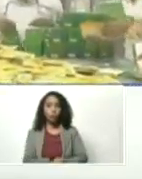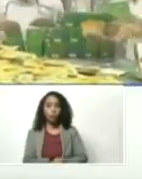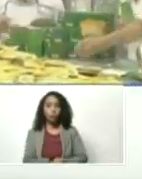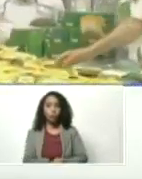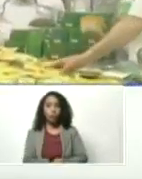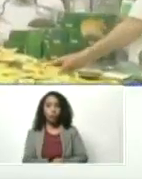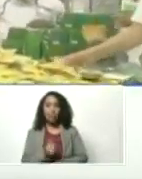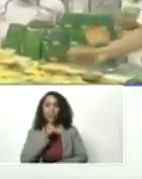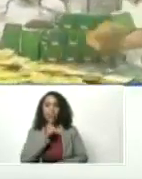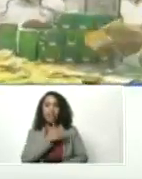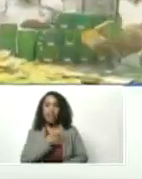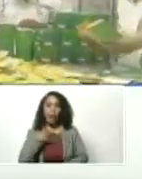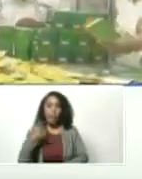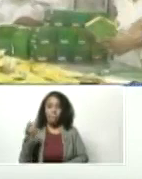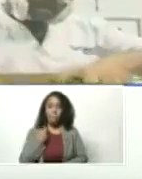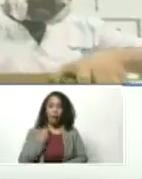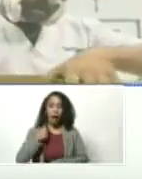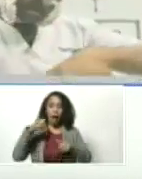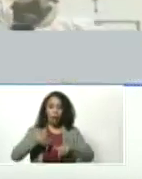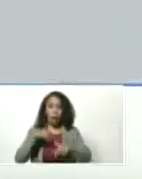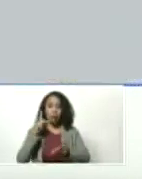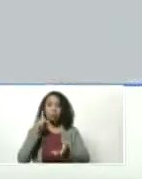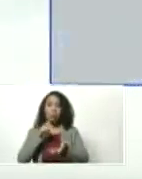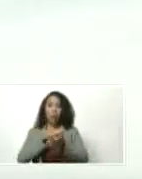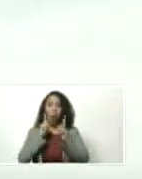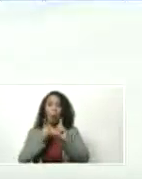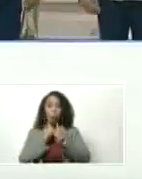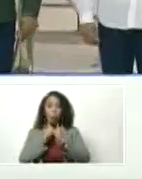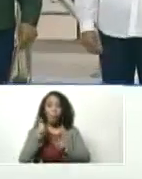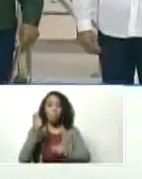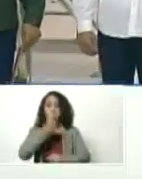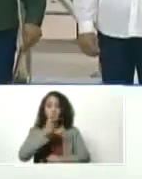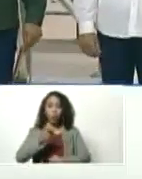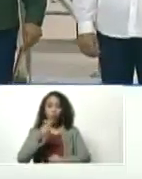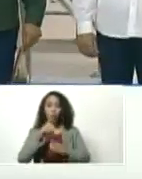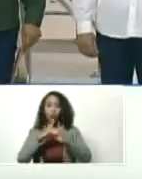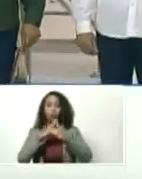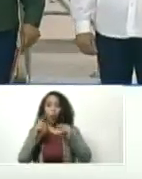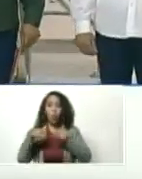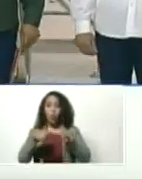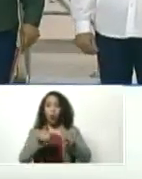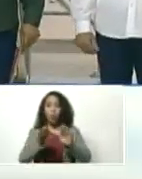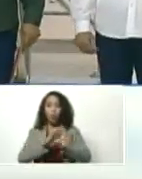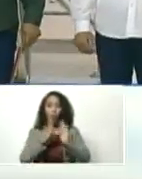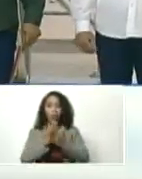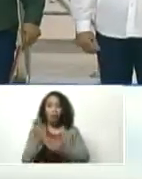Quien quiera venir a invertir, están llegando inversionistas de todas partes del mundo.